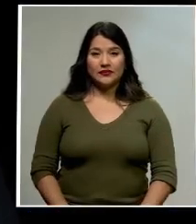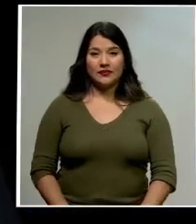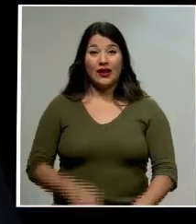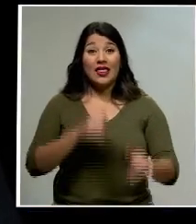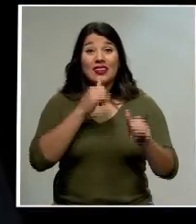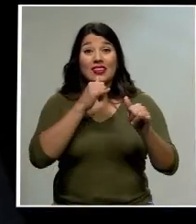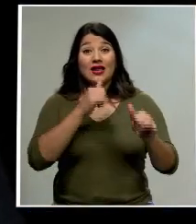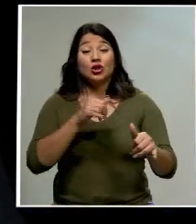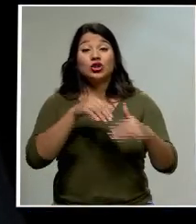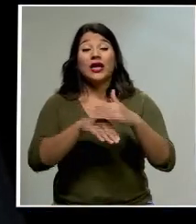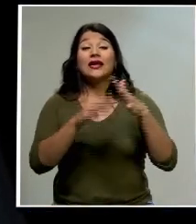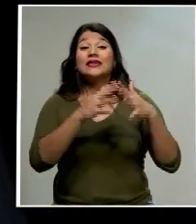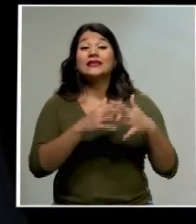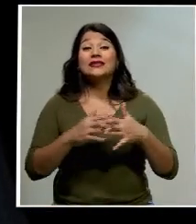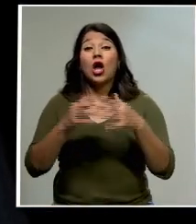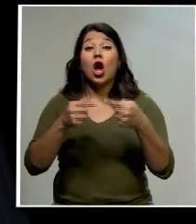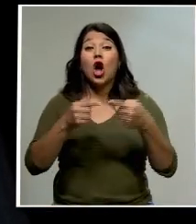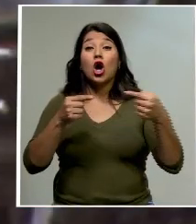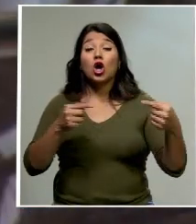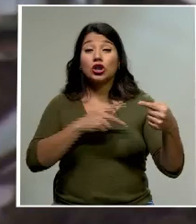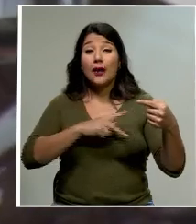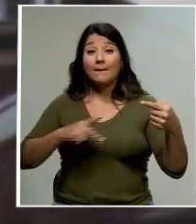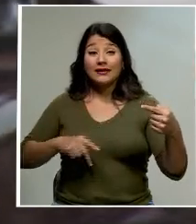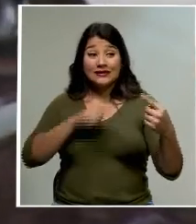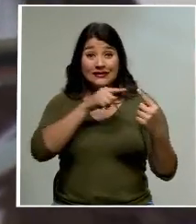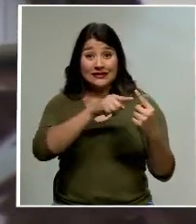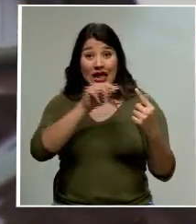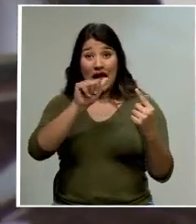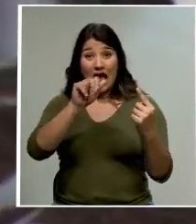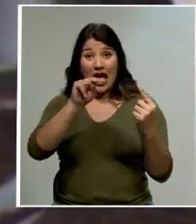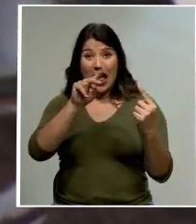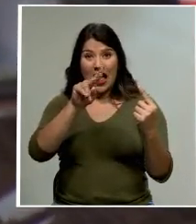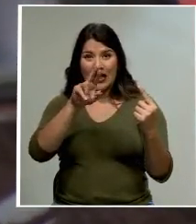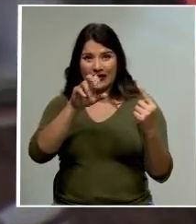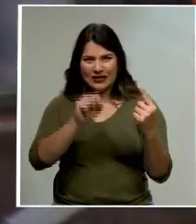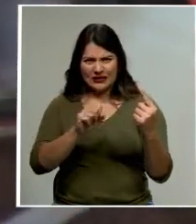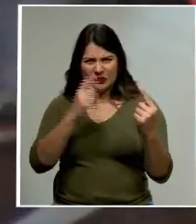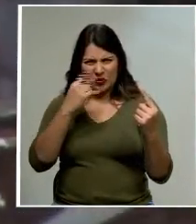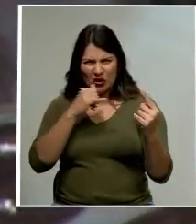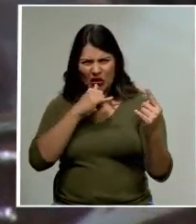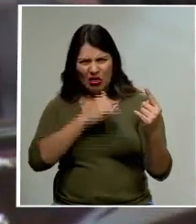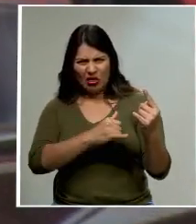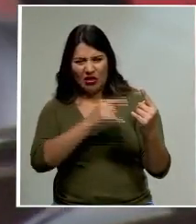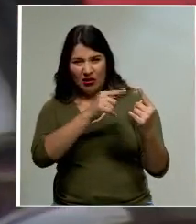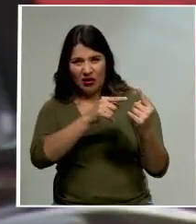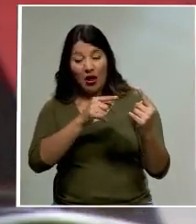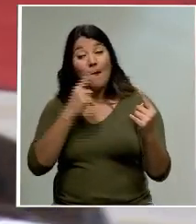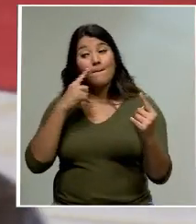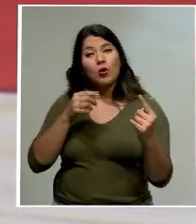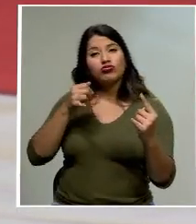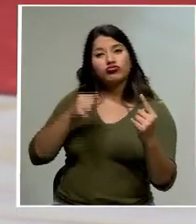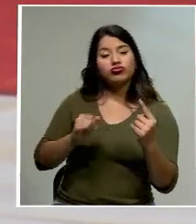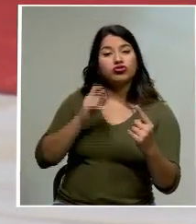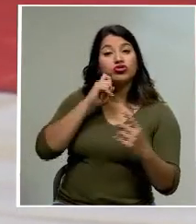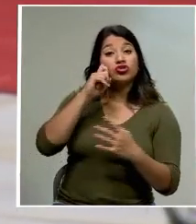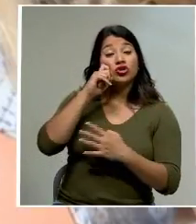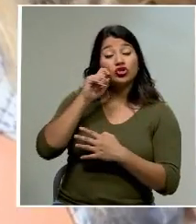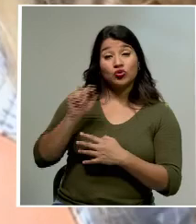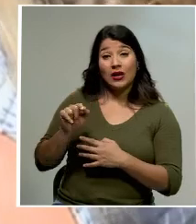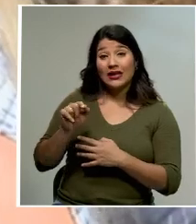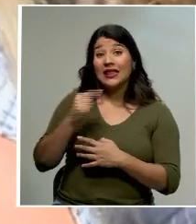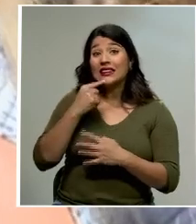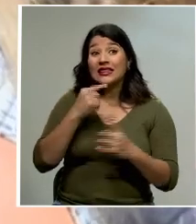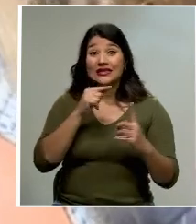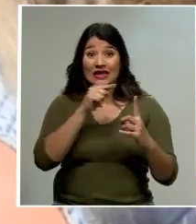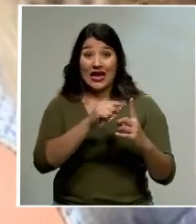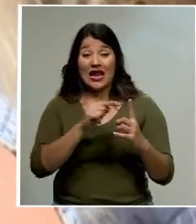Denuncia en Estados Unidos contra el príncipe Andrés por abusos sexuales. Fue presentada por la estadounidense Virginia Giuffre, que acusa al duque de York